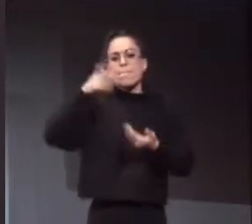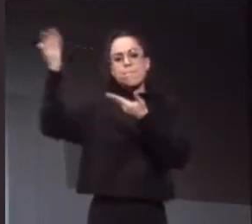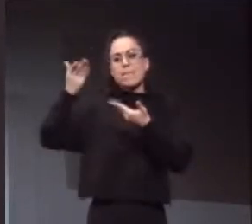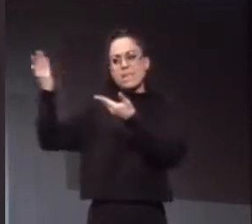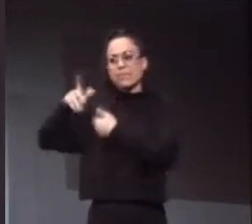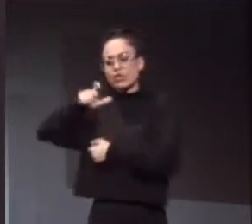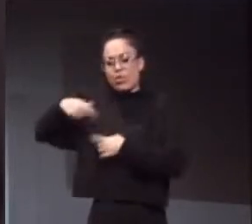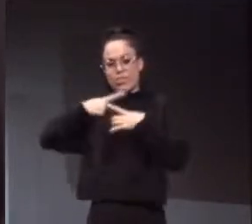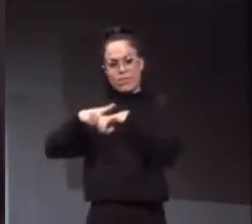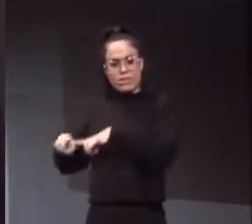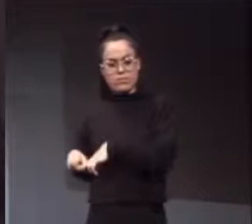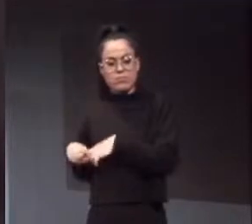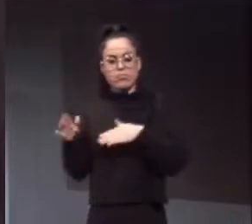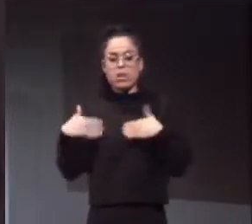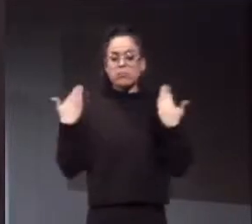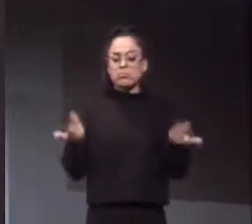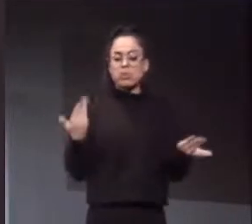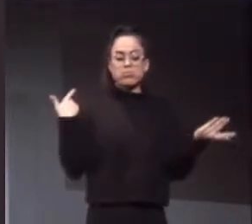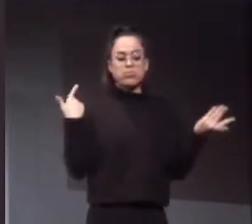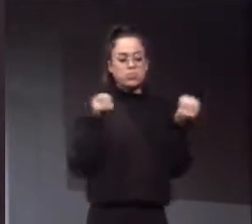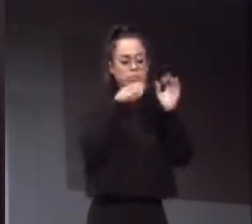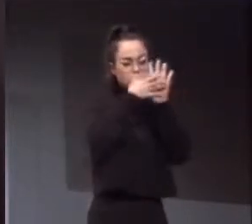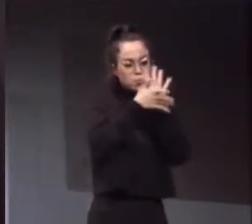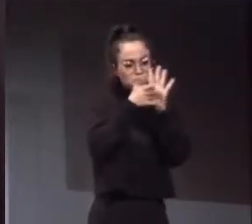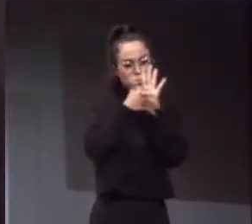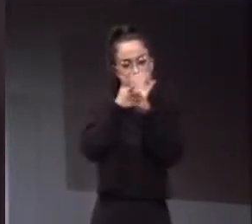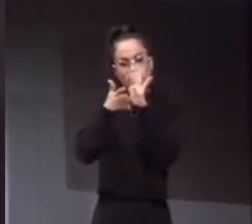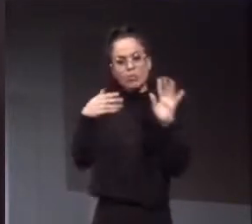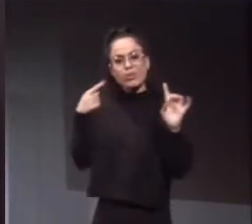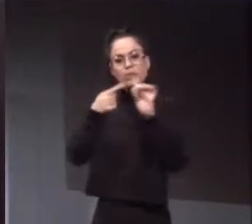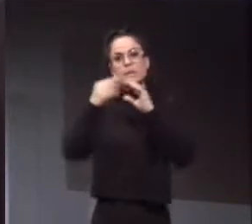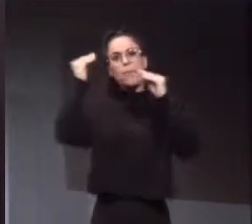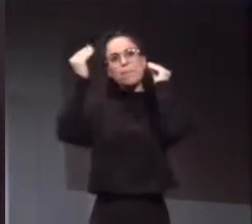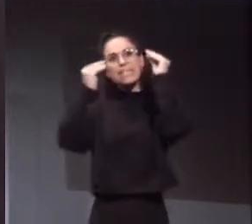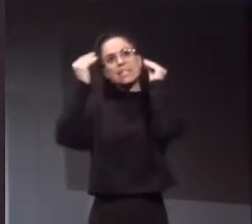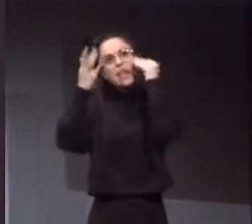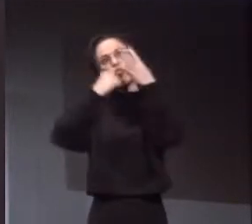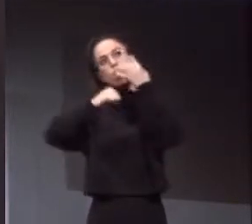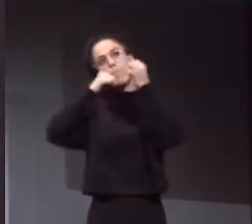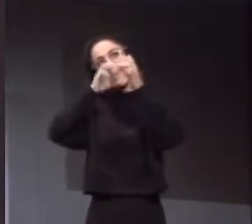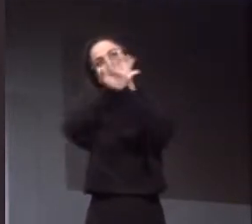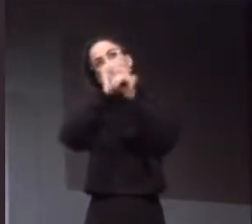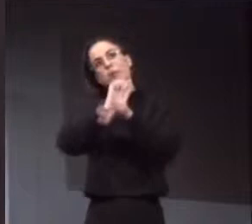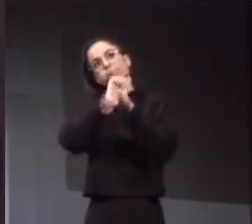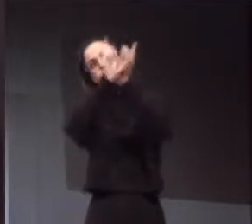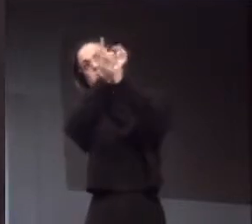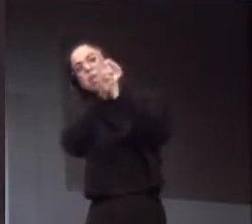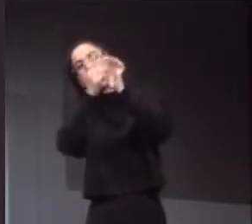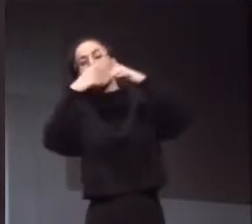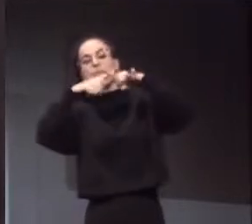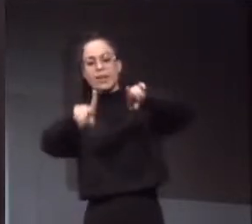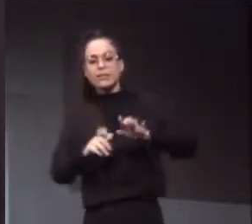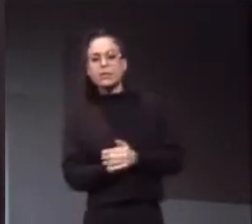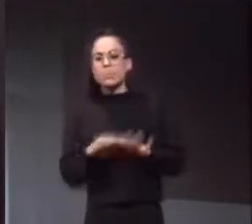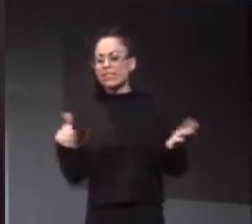economía digamos para pensar de un modo diferente la economía pero no hay una inscripción no hay un registro